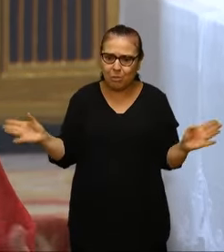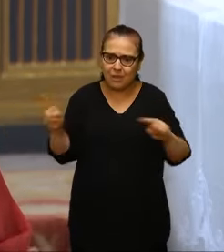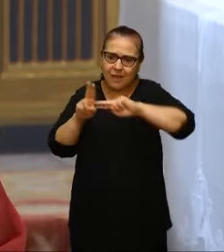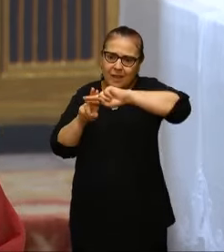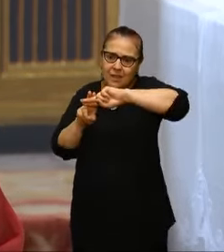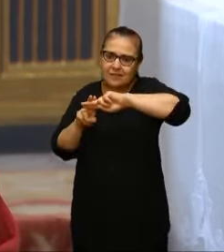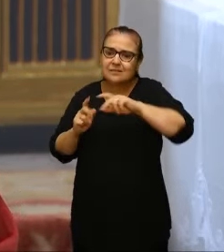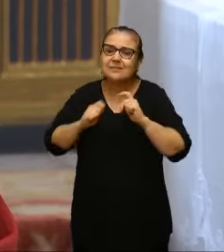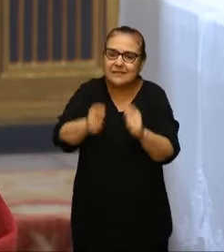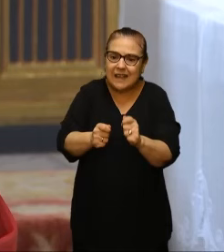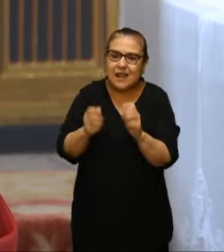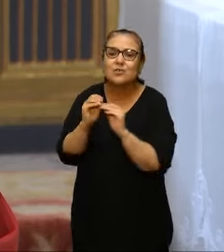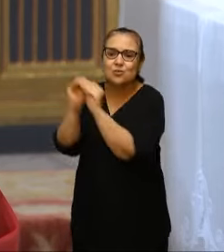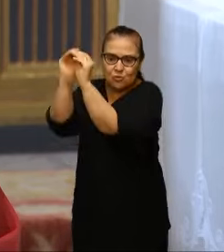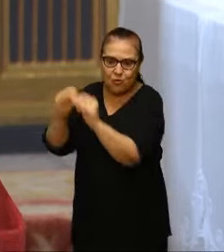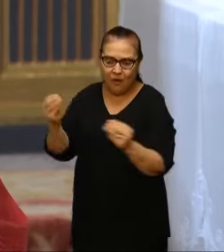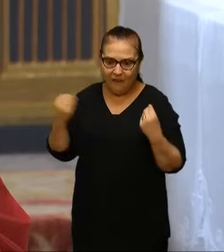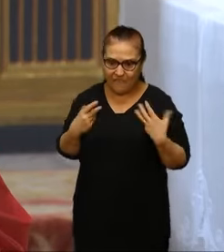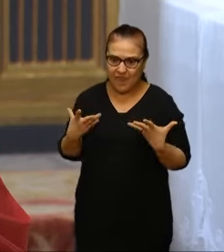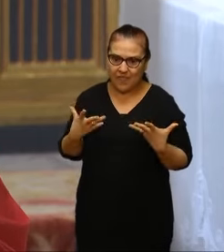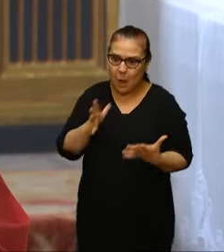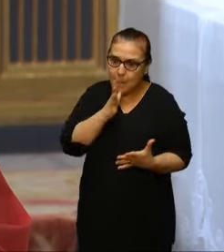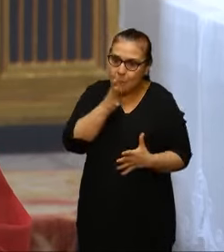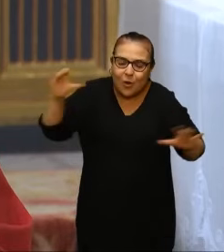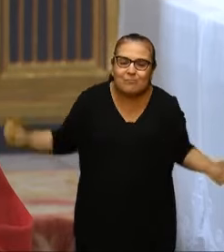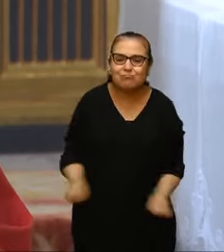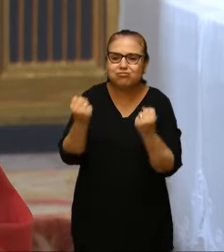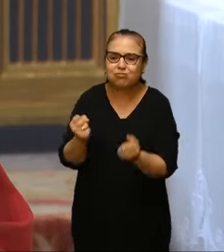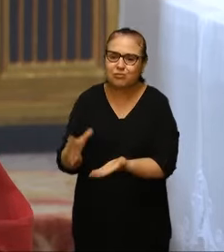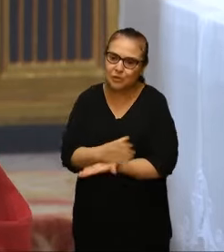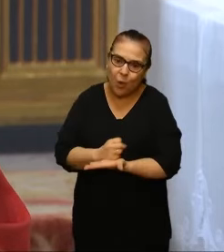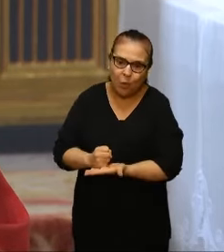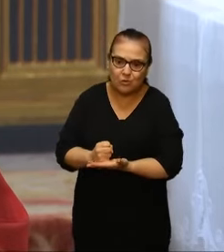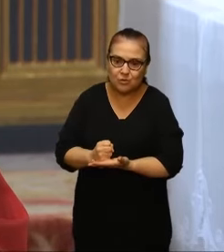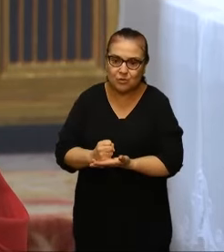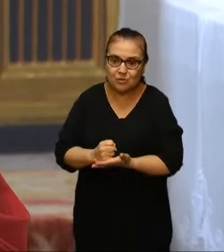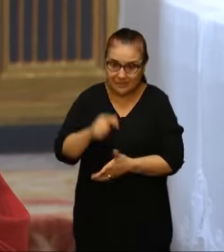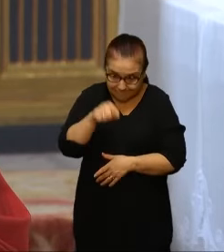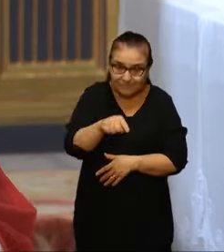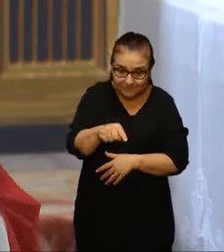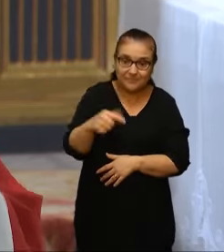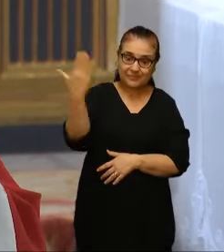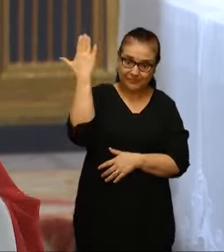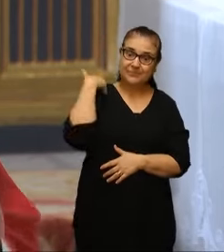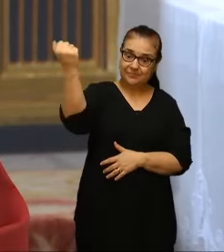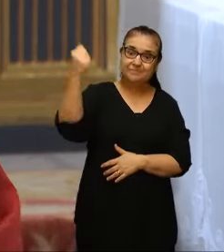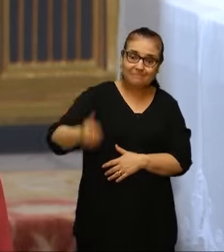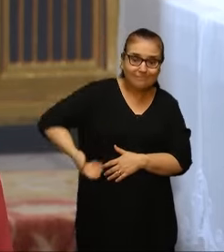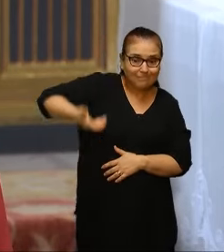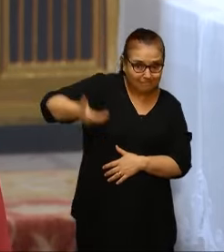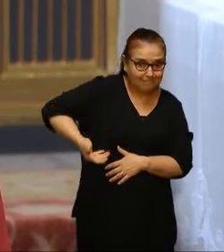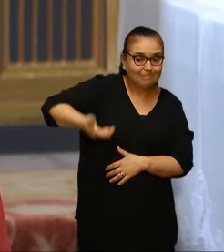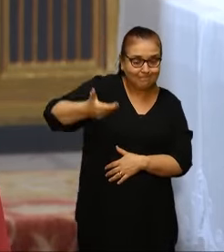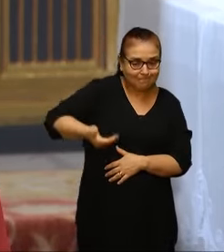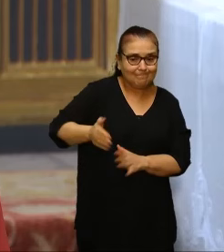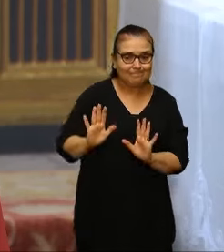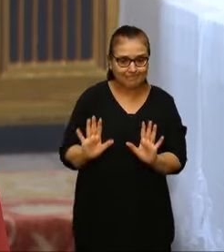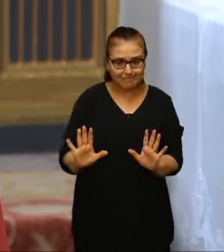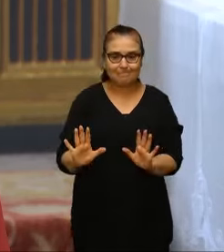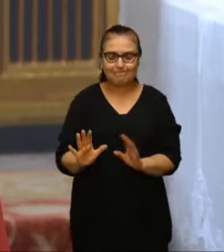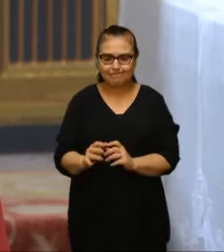por la salvación de todos. Y por lo tanto, esa es la llamada fundamental y el mensaje